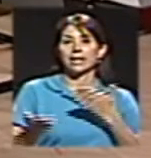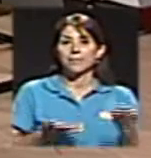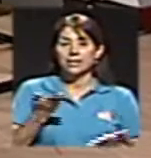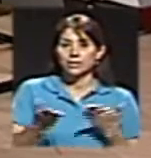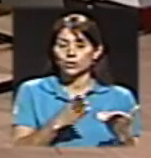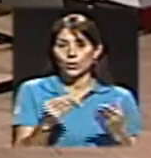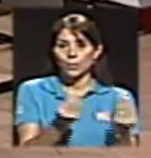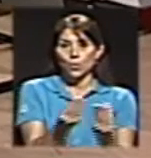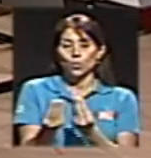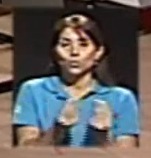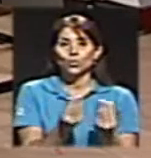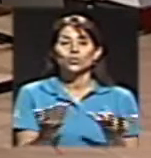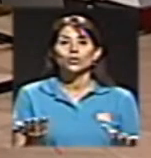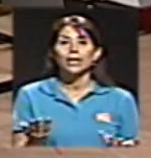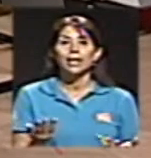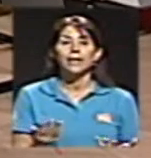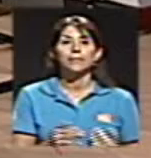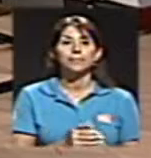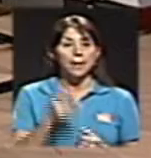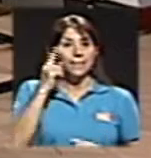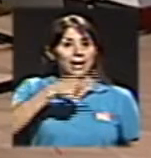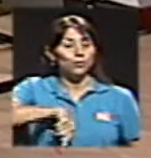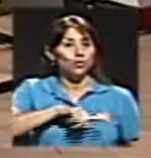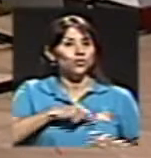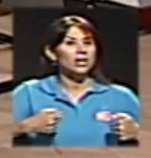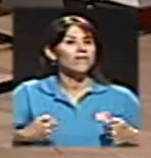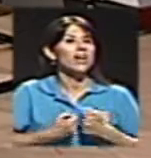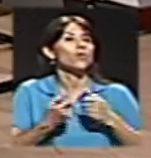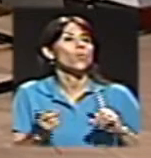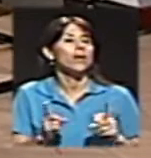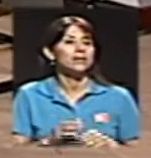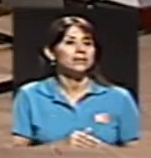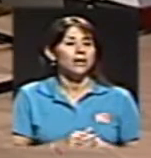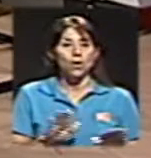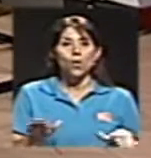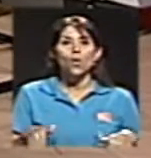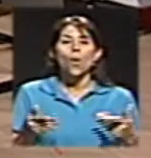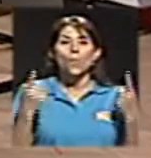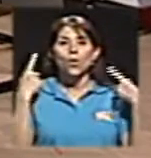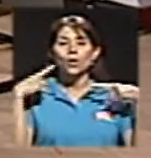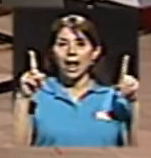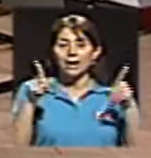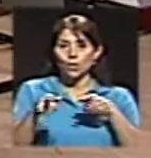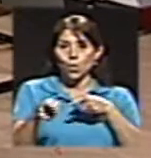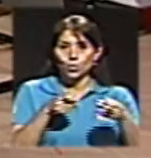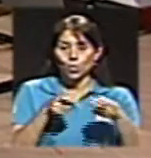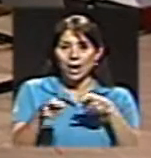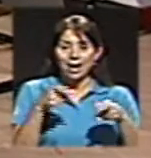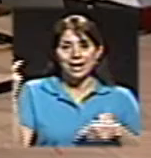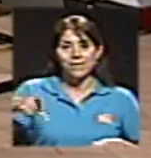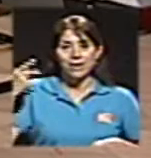de productos. El reto para nosotros es cómo lograr, de alguna manera, poder controlar el